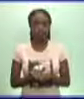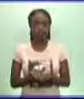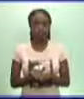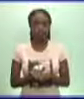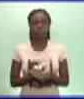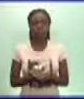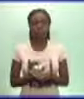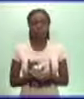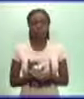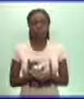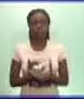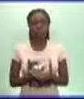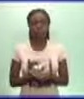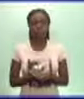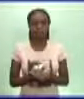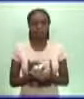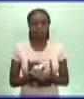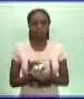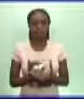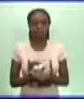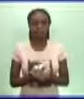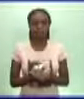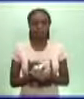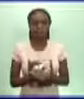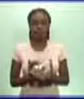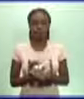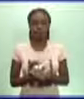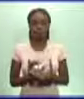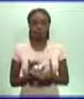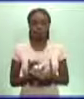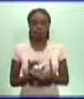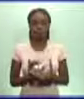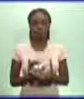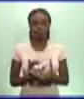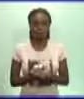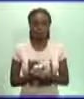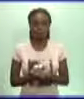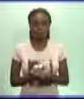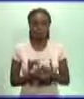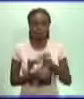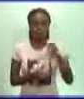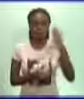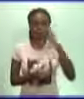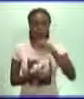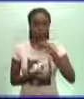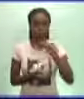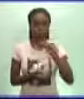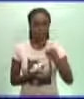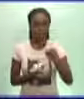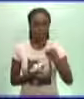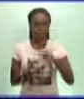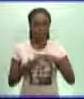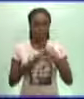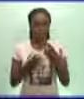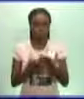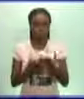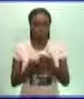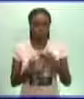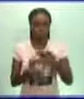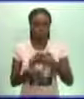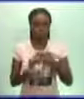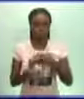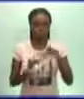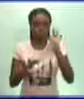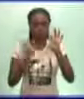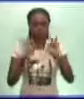posesivo, otras, pronombre indefinido y tu, pronombre posesivo. Estos eran los pronombres en función adjetiva que